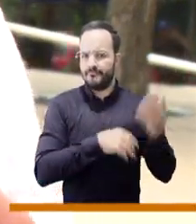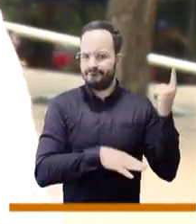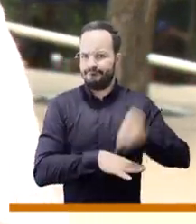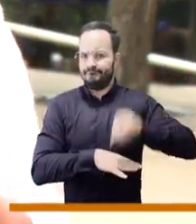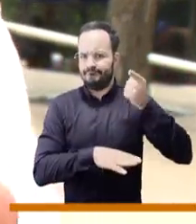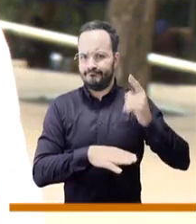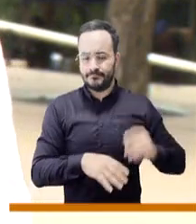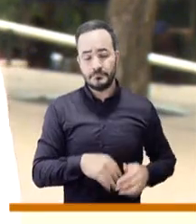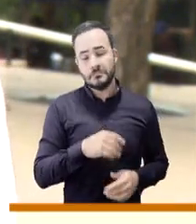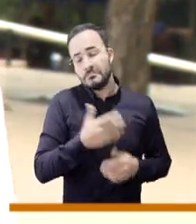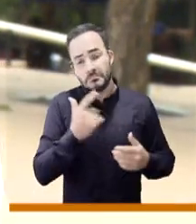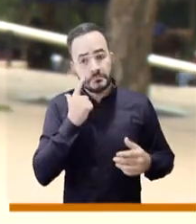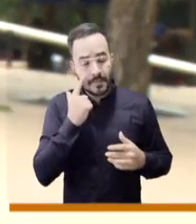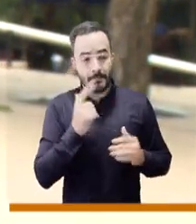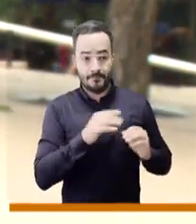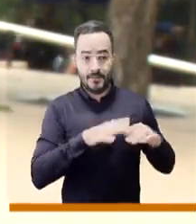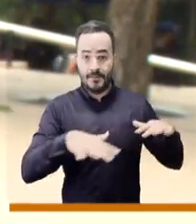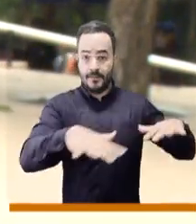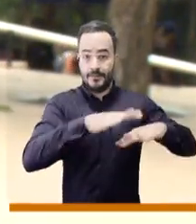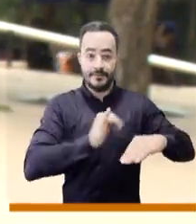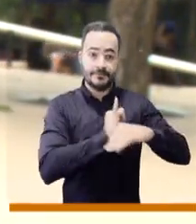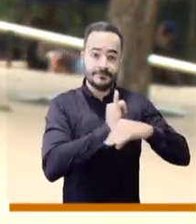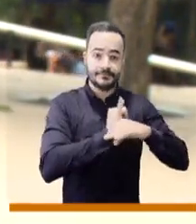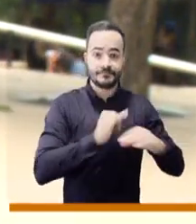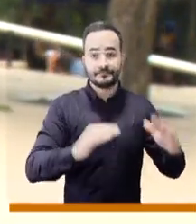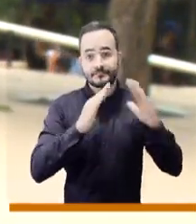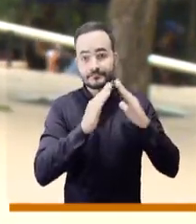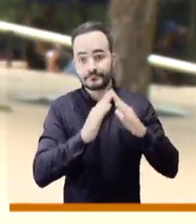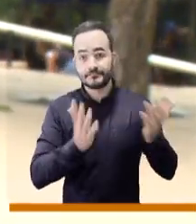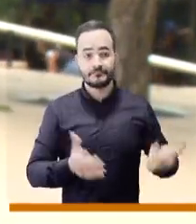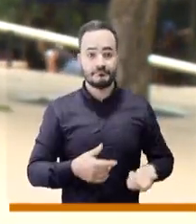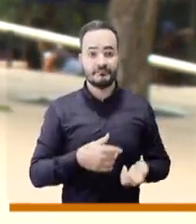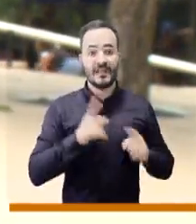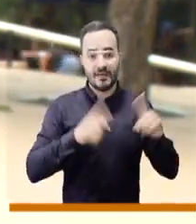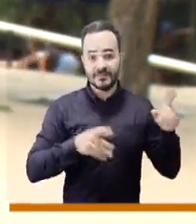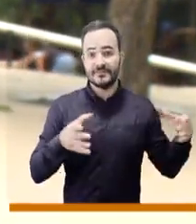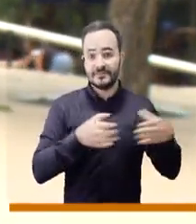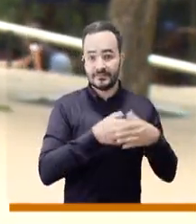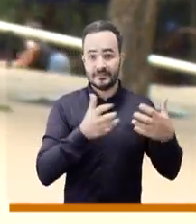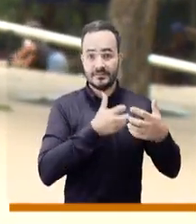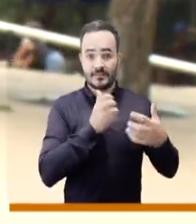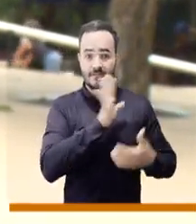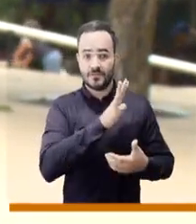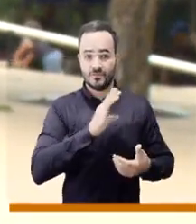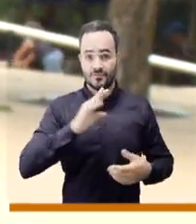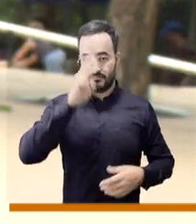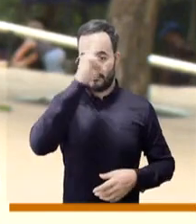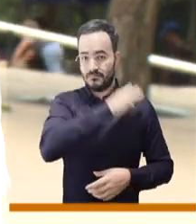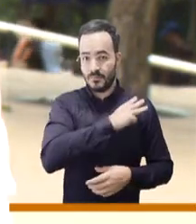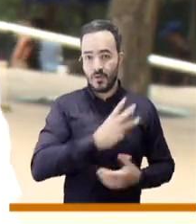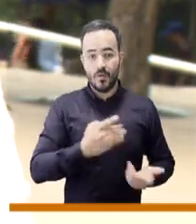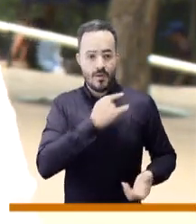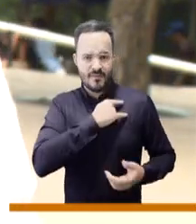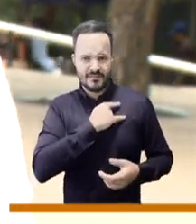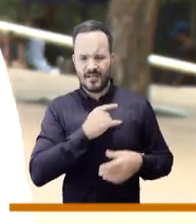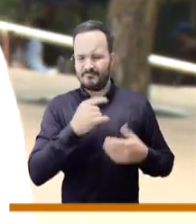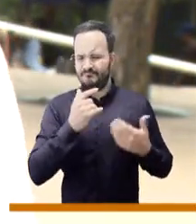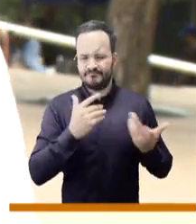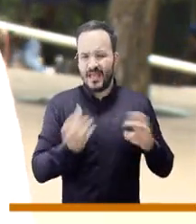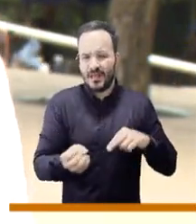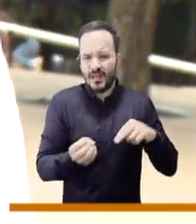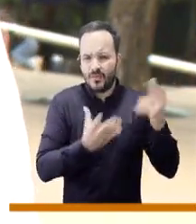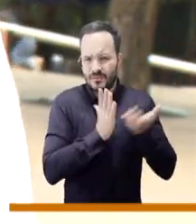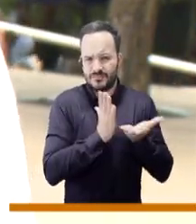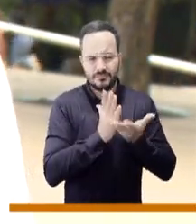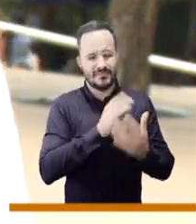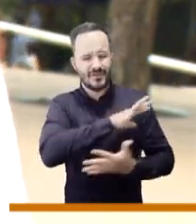institución, escuela, la casa, el aparato militar si se quiere, universitario, educación, todo